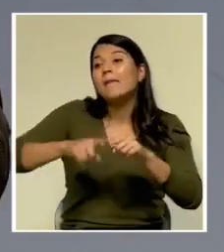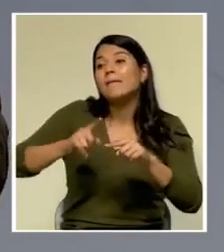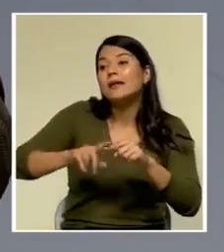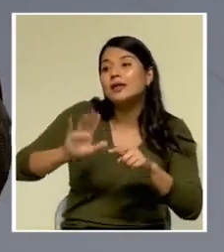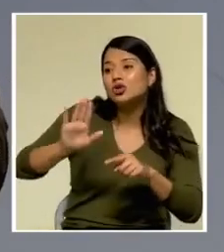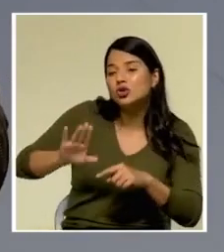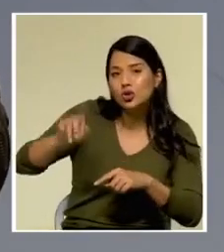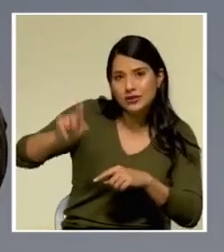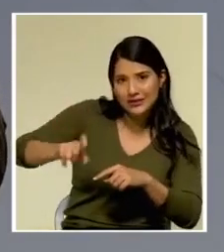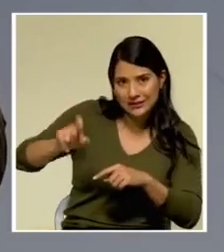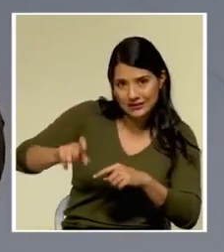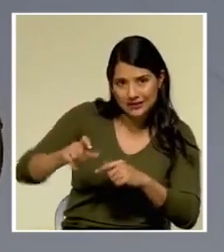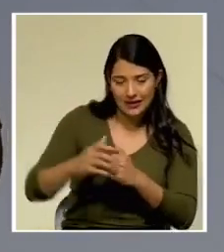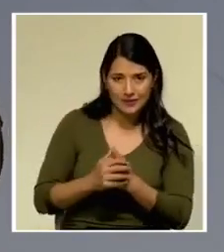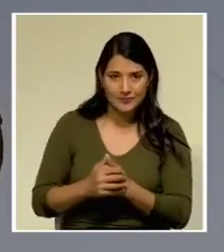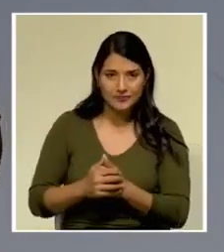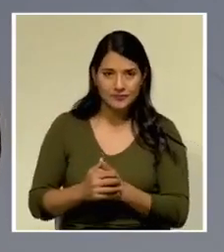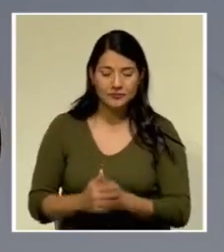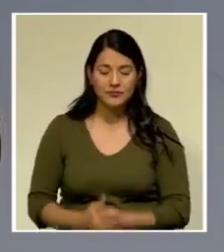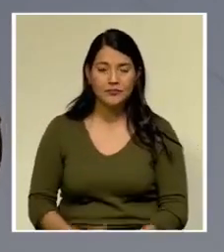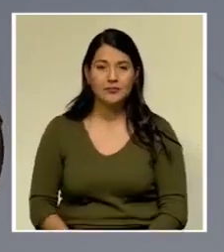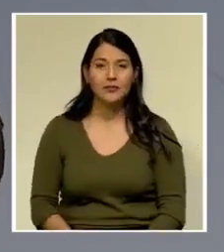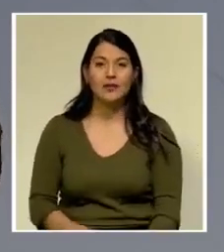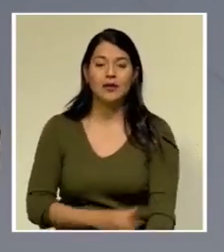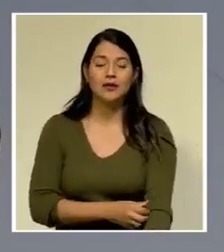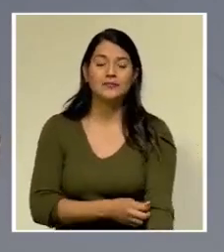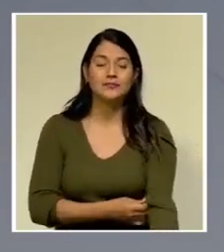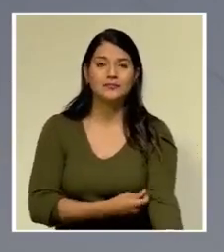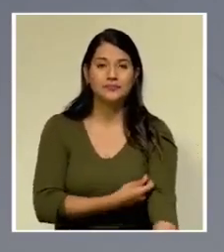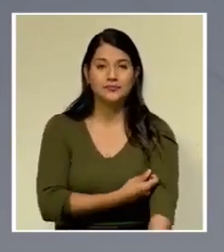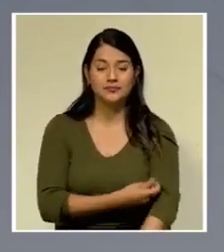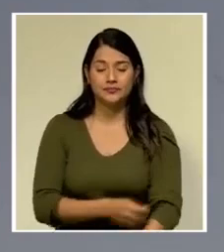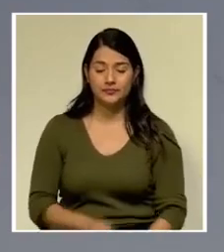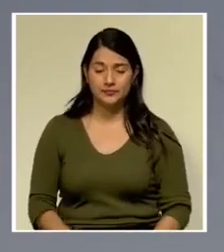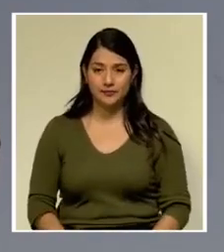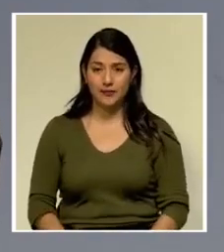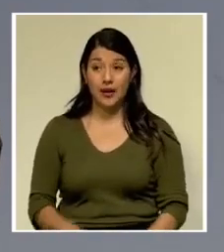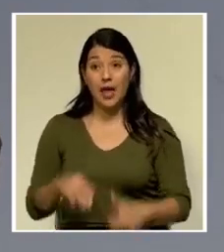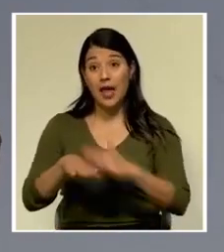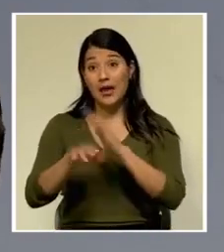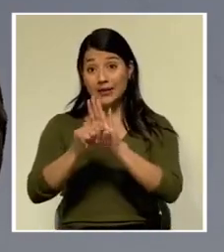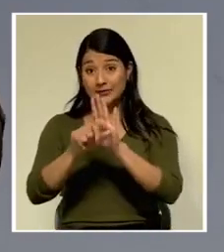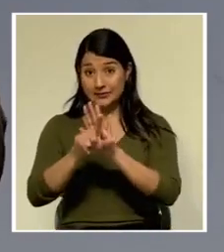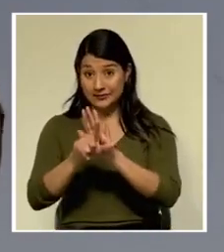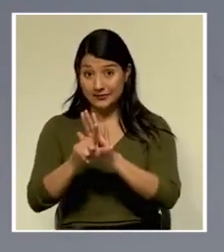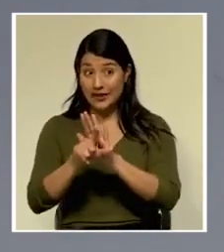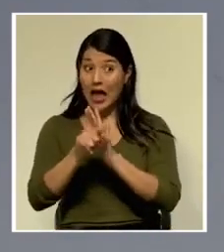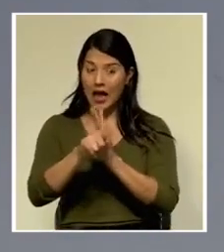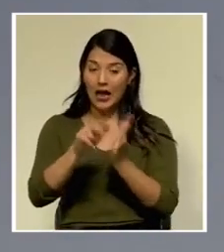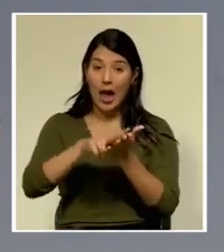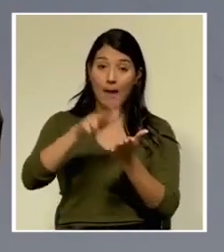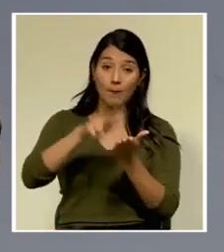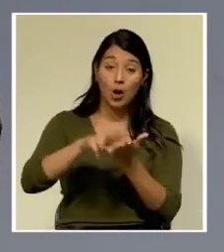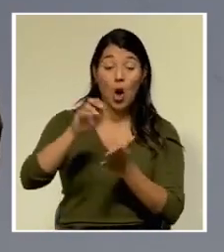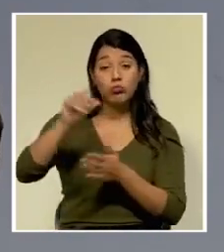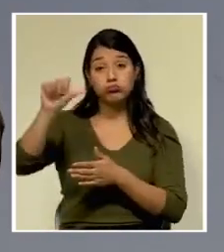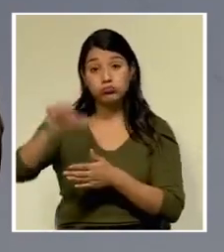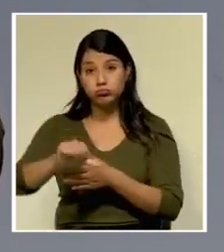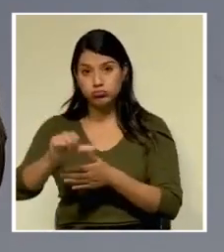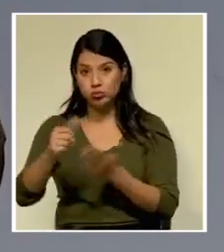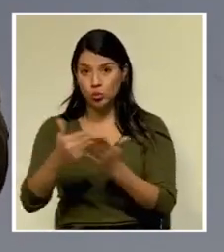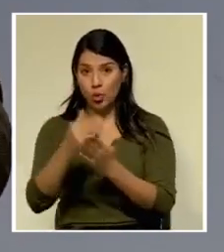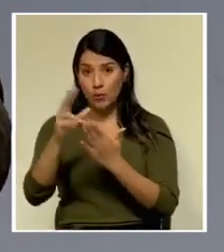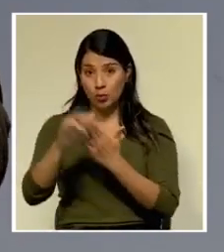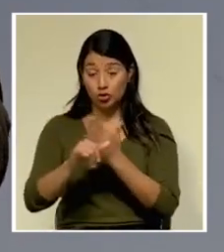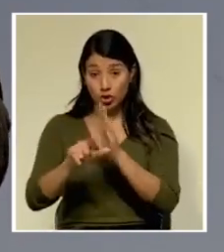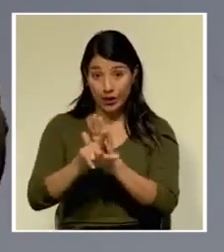Asamblea Legislativa, que es en efecto donde se aprueban o se rechazan las iniciativas de ley. Entonces, notemos que